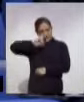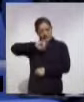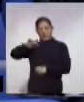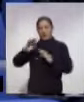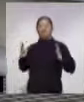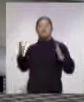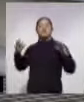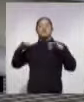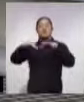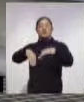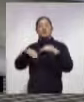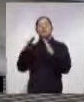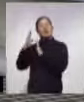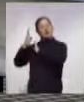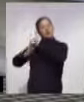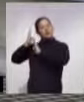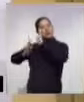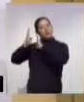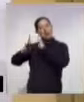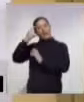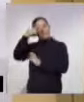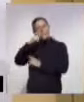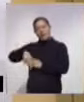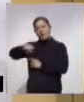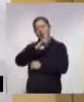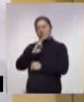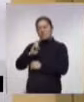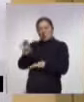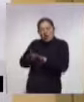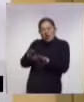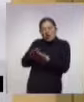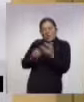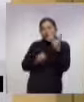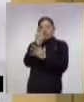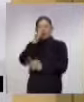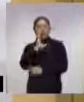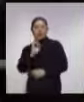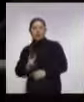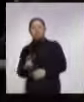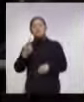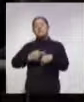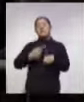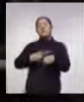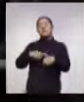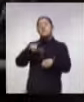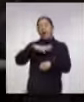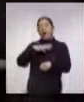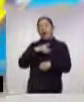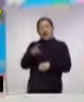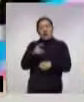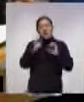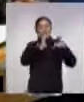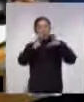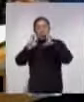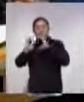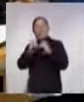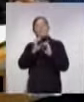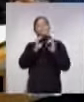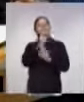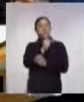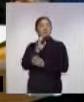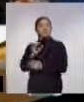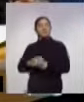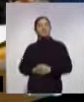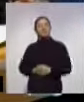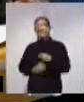Bruselas para analizar la respuesta eurocomunitaria al nuevo coronavirus, donde se puso en marcha el mecanismo de protección civil. Rechazamos